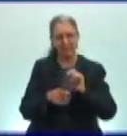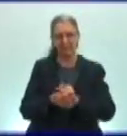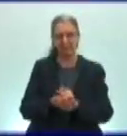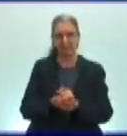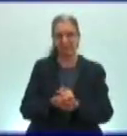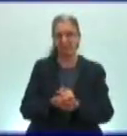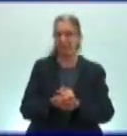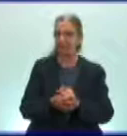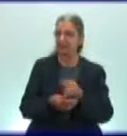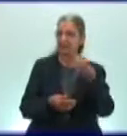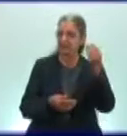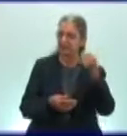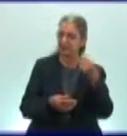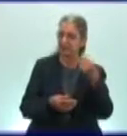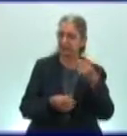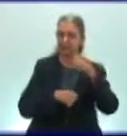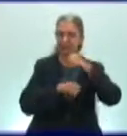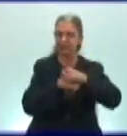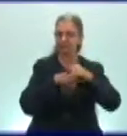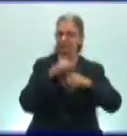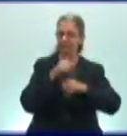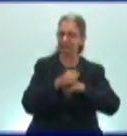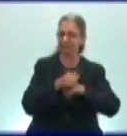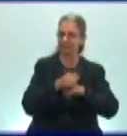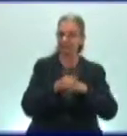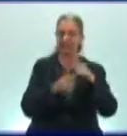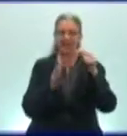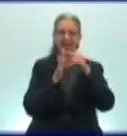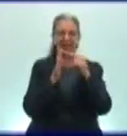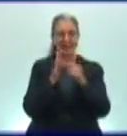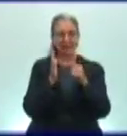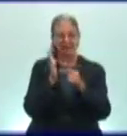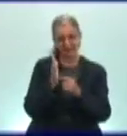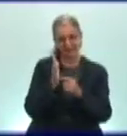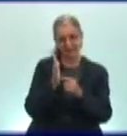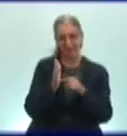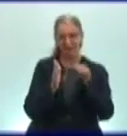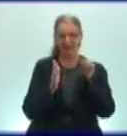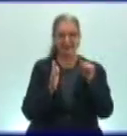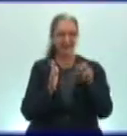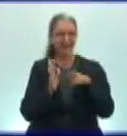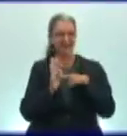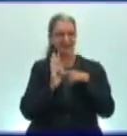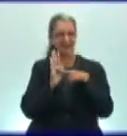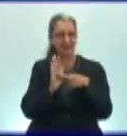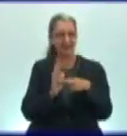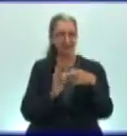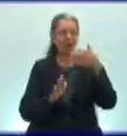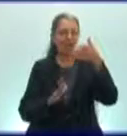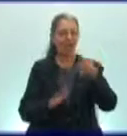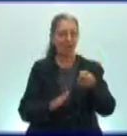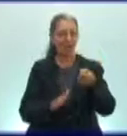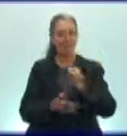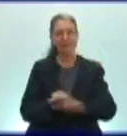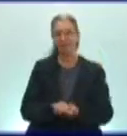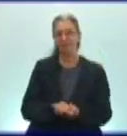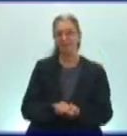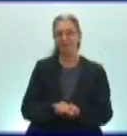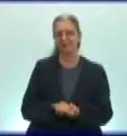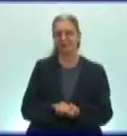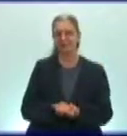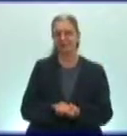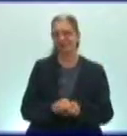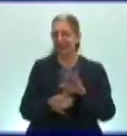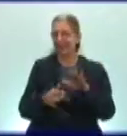sabemos, la materia está compuesta por elementos, los cuales son las representaciones de los átomos. ¿Y